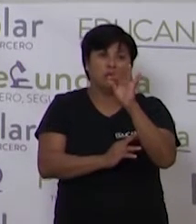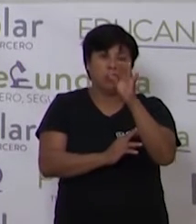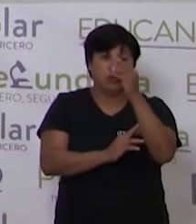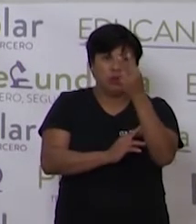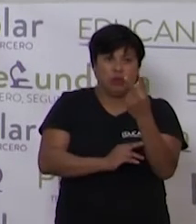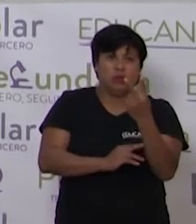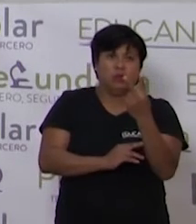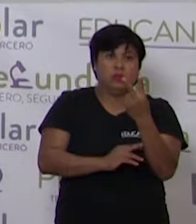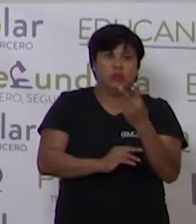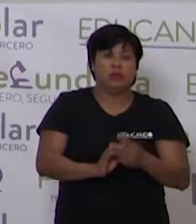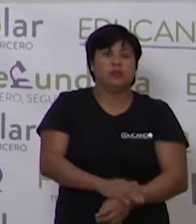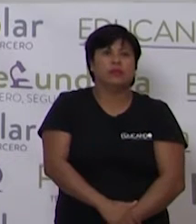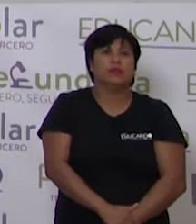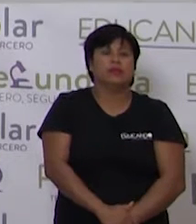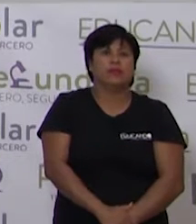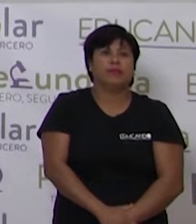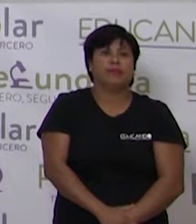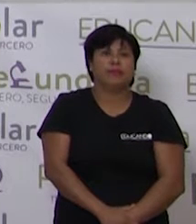42.